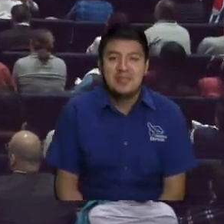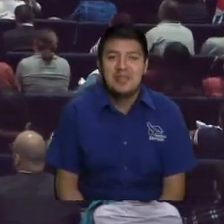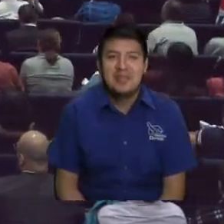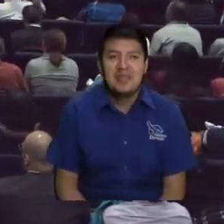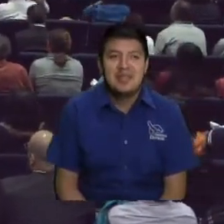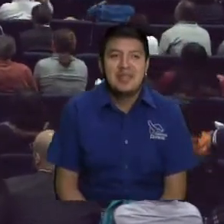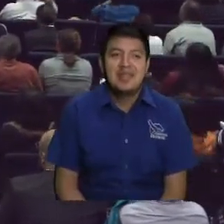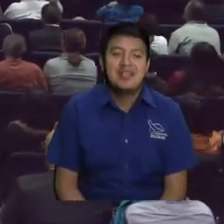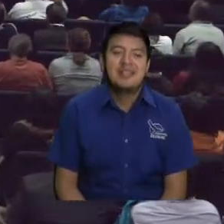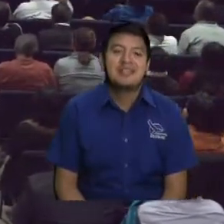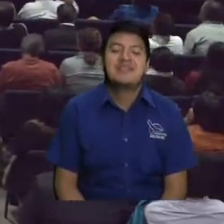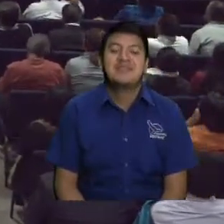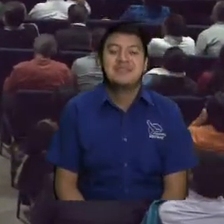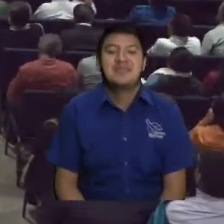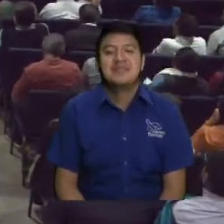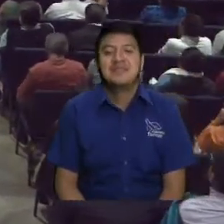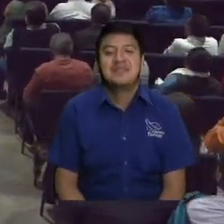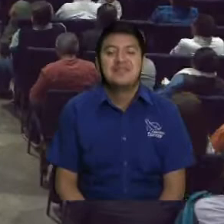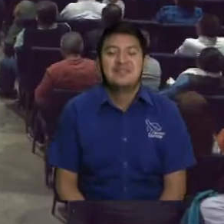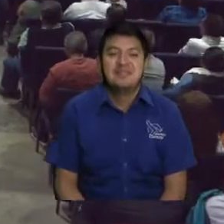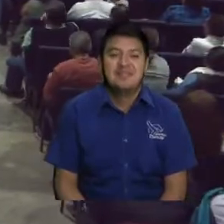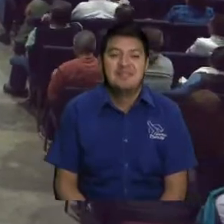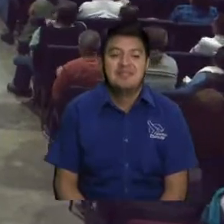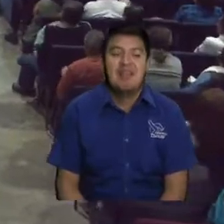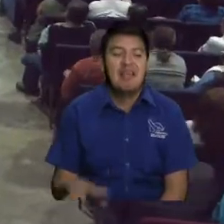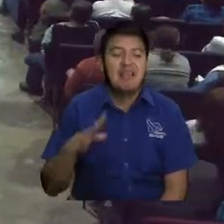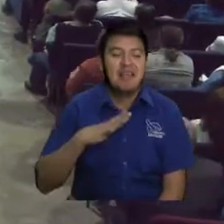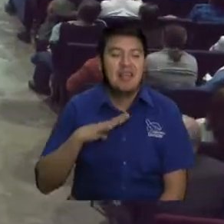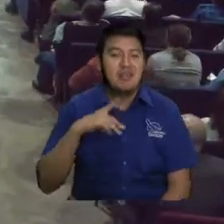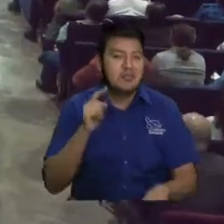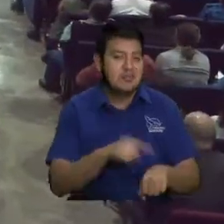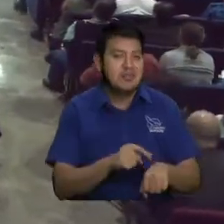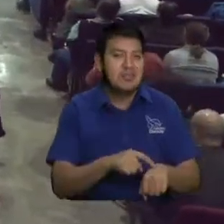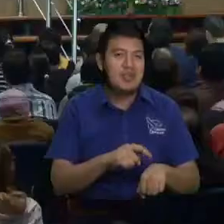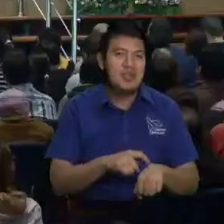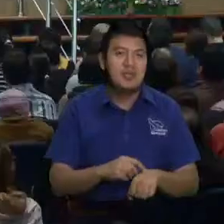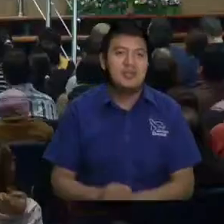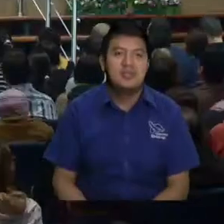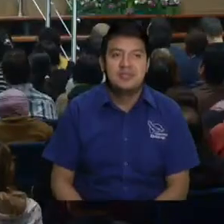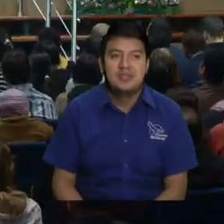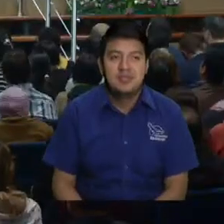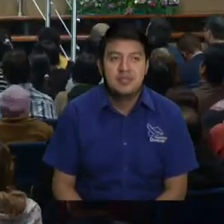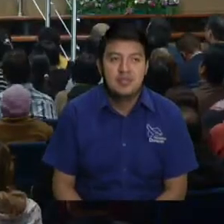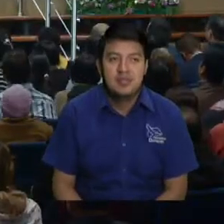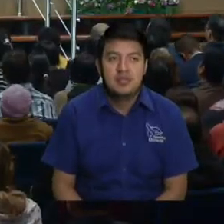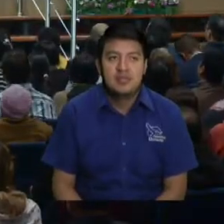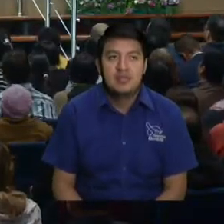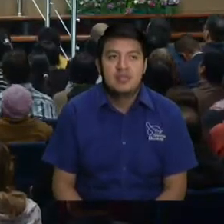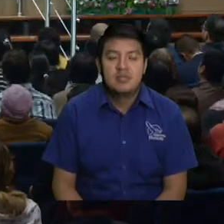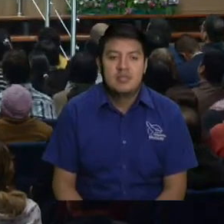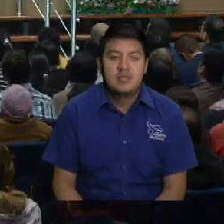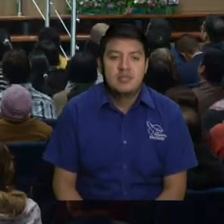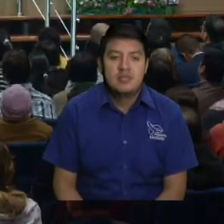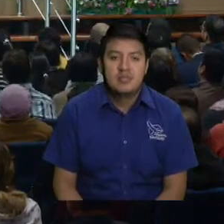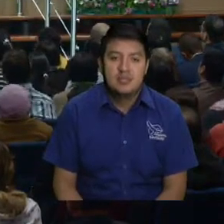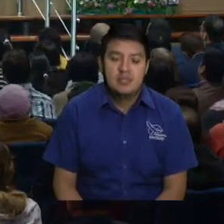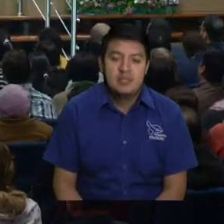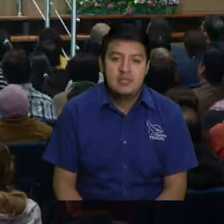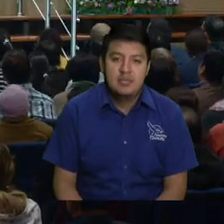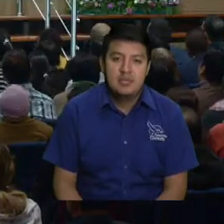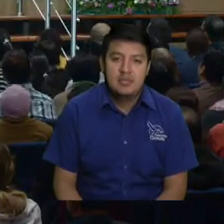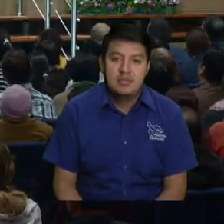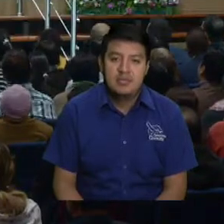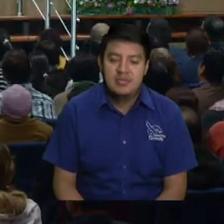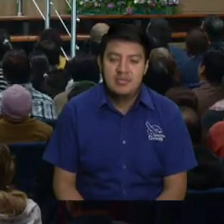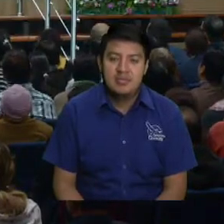La verdad que estamos en buen tiempo. Solo quiero ver qué viene. Esto está tremendo. Oh, esto está